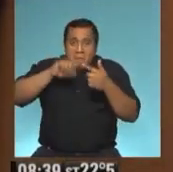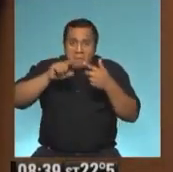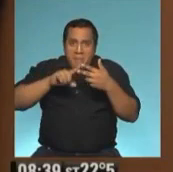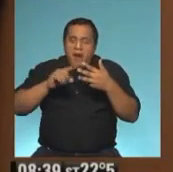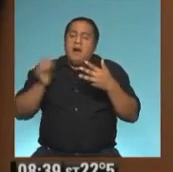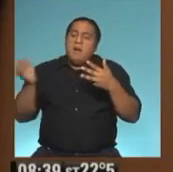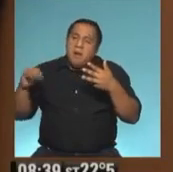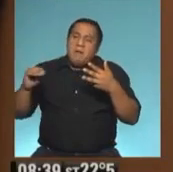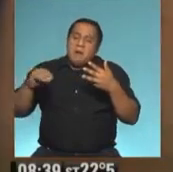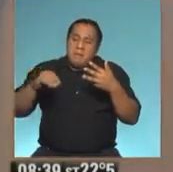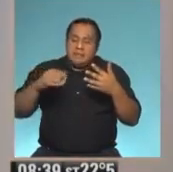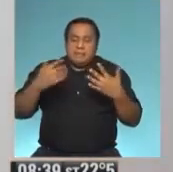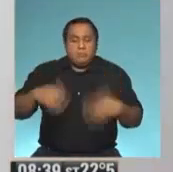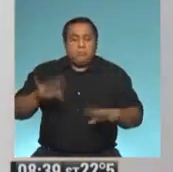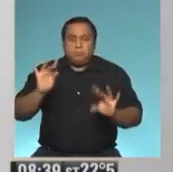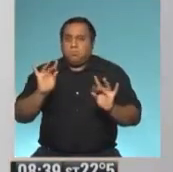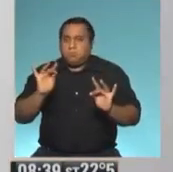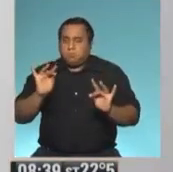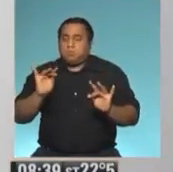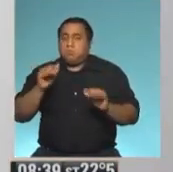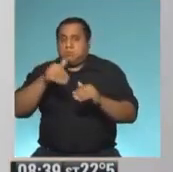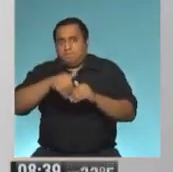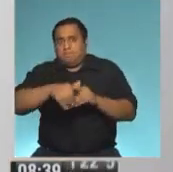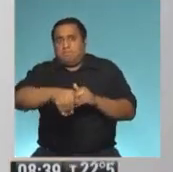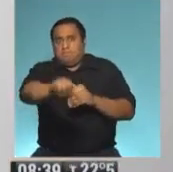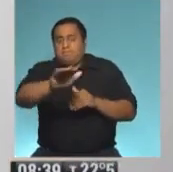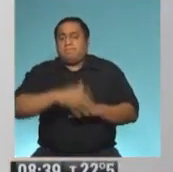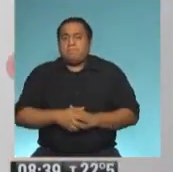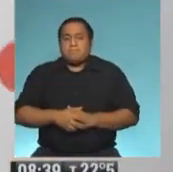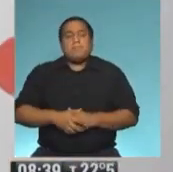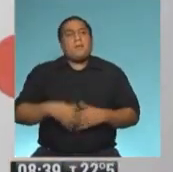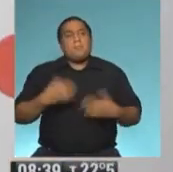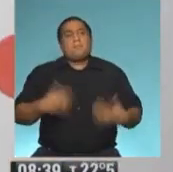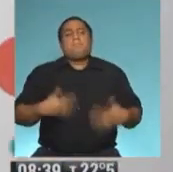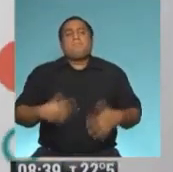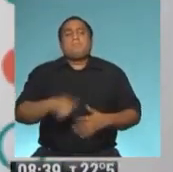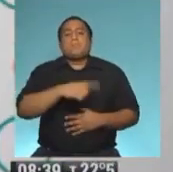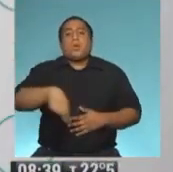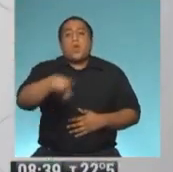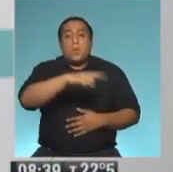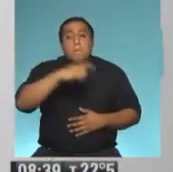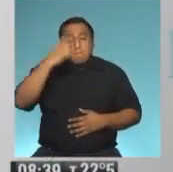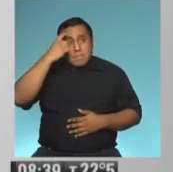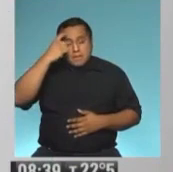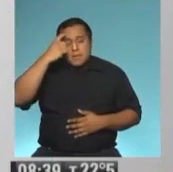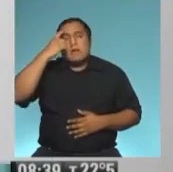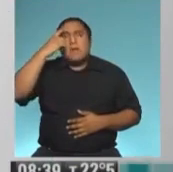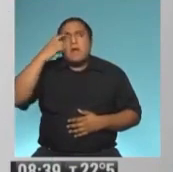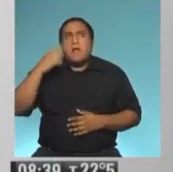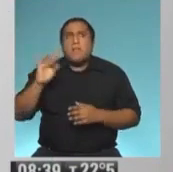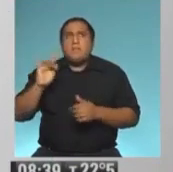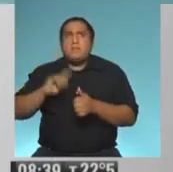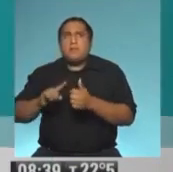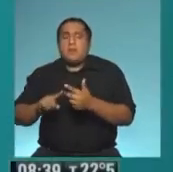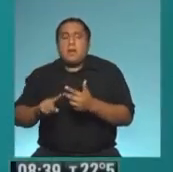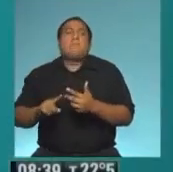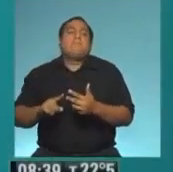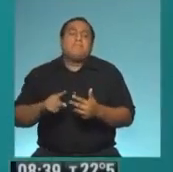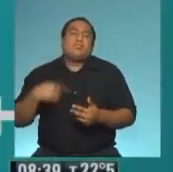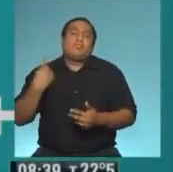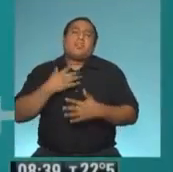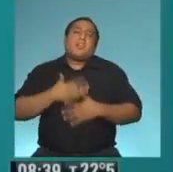y más complejidad al desafío que tenemos por delante. Muy bien, y se están tomando en cuenta, realmente esto nos deja muy tranquilos saber que se está